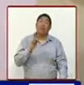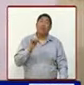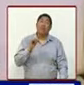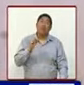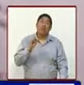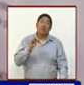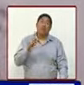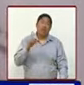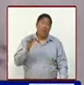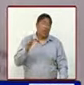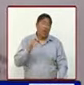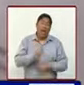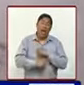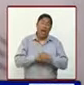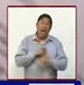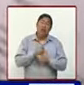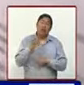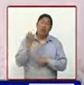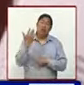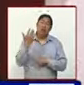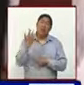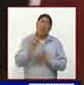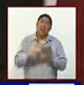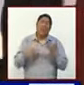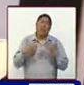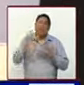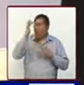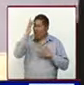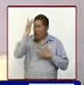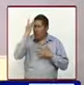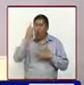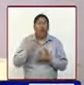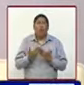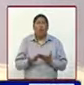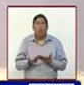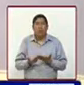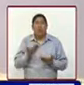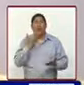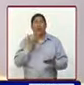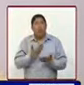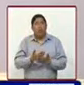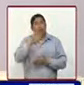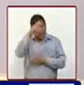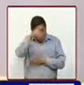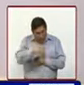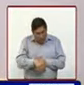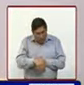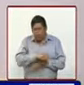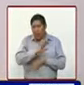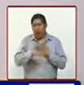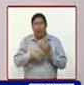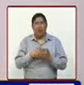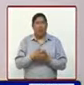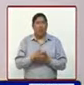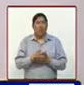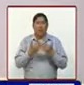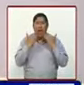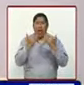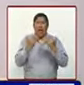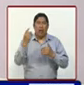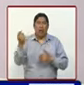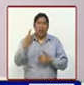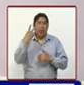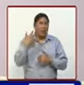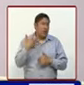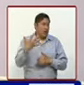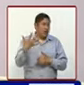¿Cómo está, señora Miriam? ¿Cuál es el diagnóstico de ella? Buenas noches a todos. Buenas noches. Y agradecer a